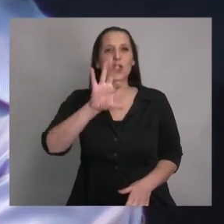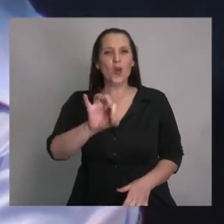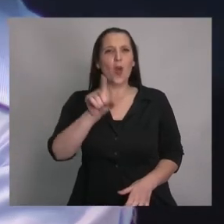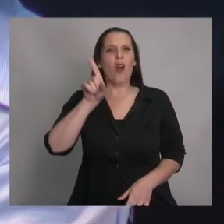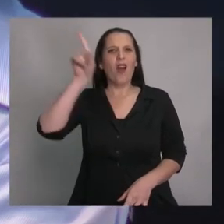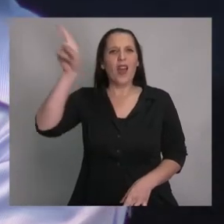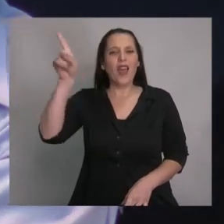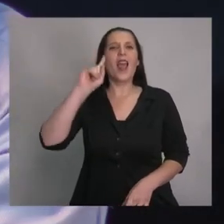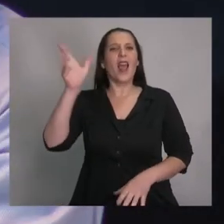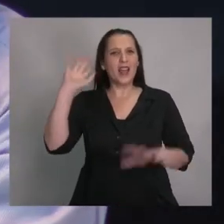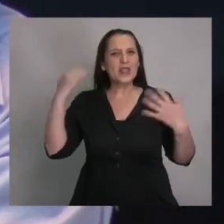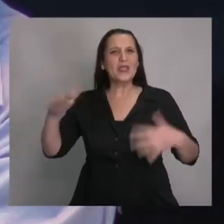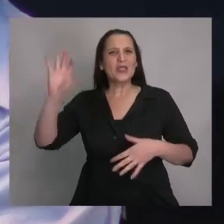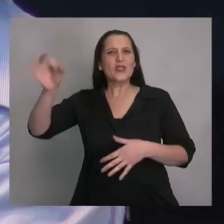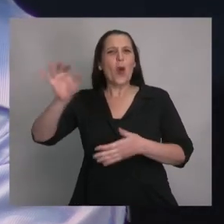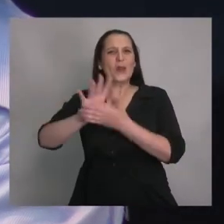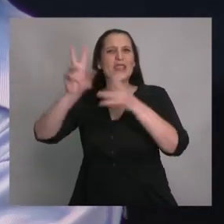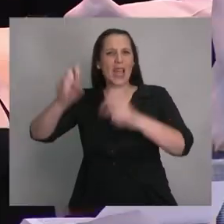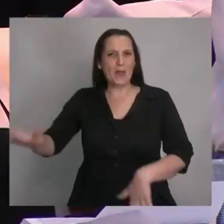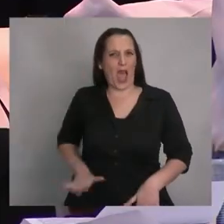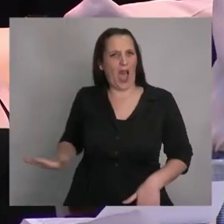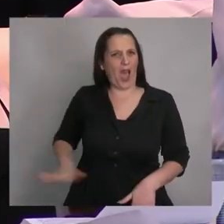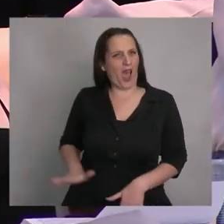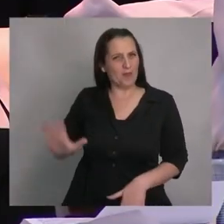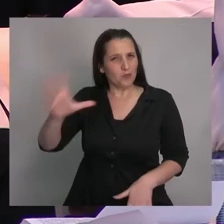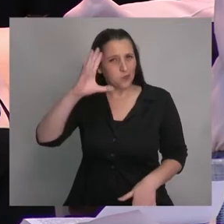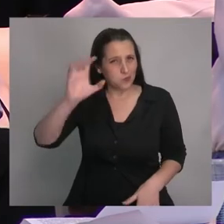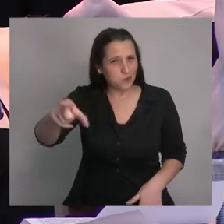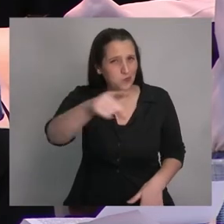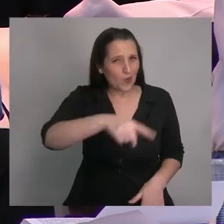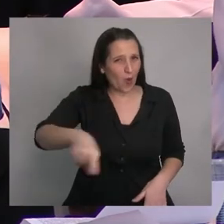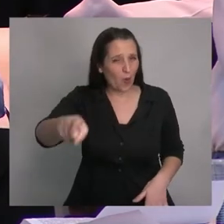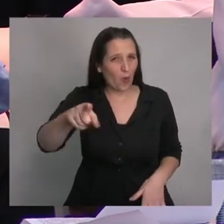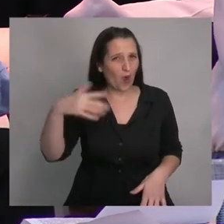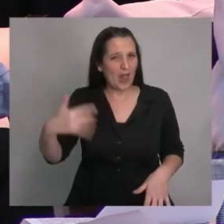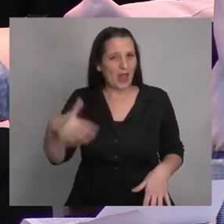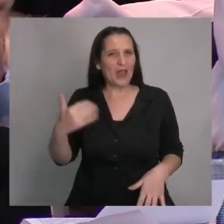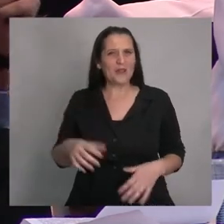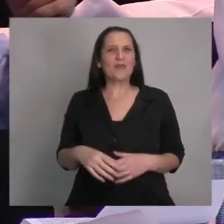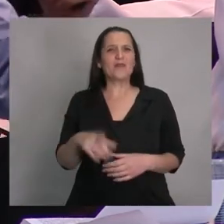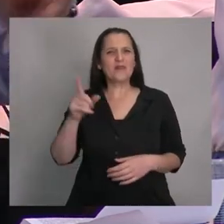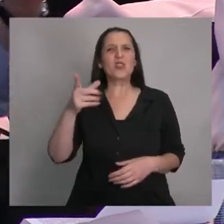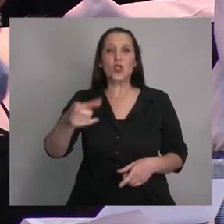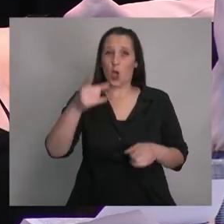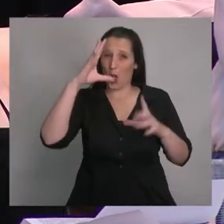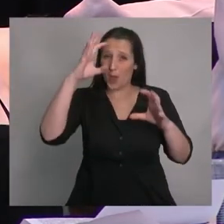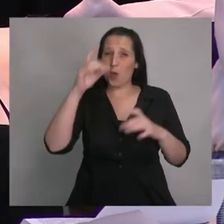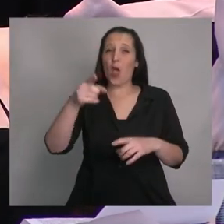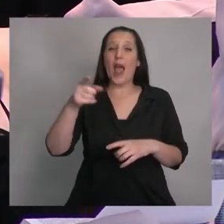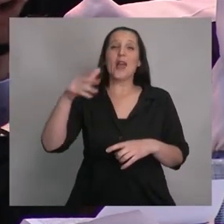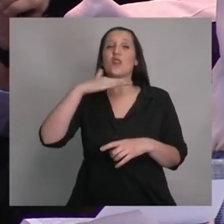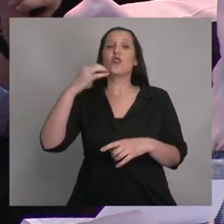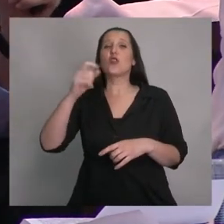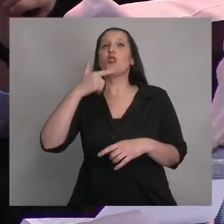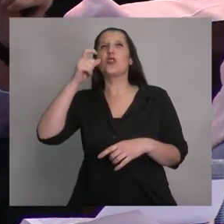que escribió la geografía del hambre lo recuerdan ustedes años secas y le quiero recordar lo que decía yo